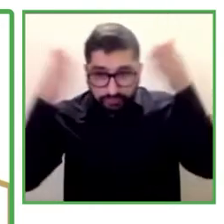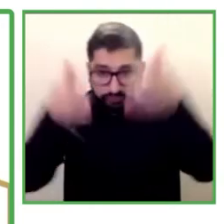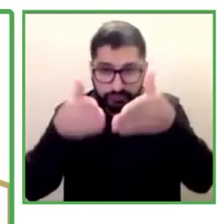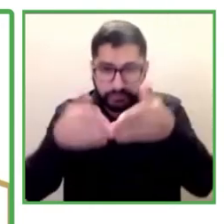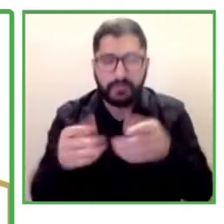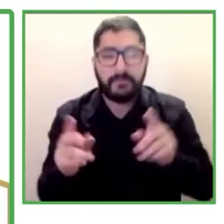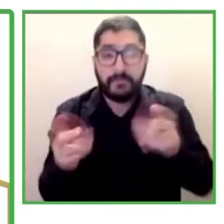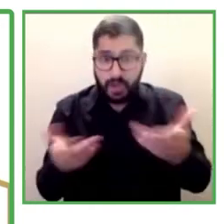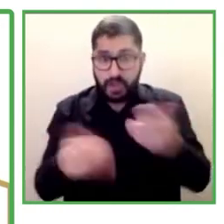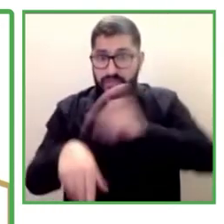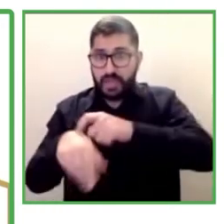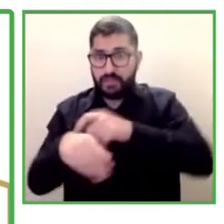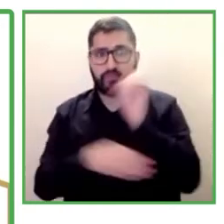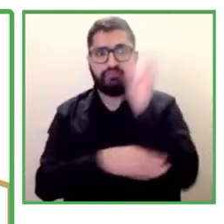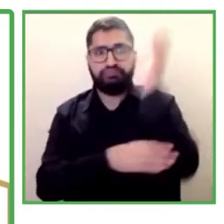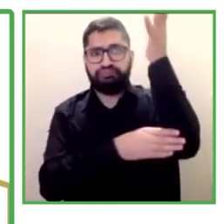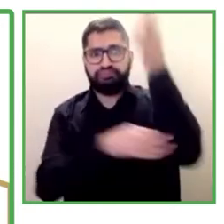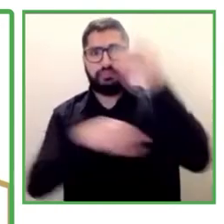desarrollar